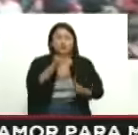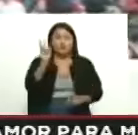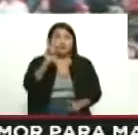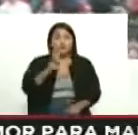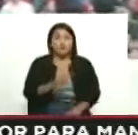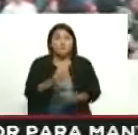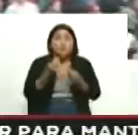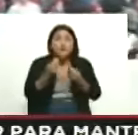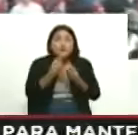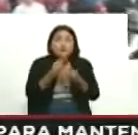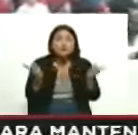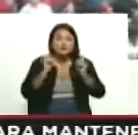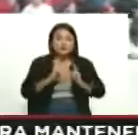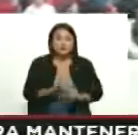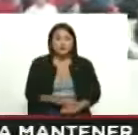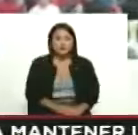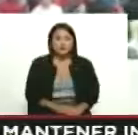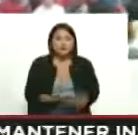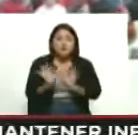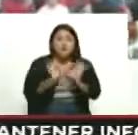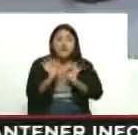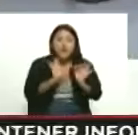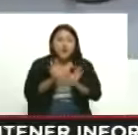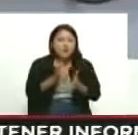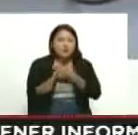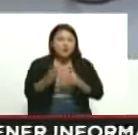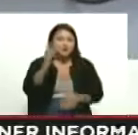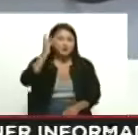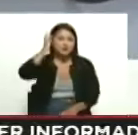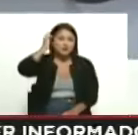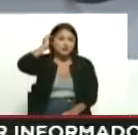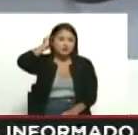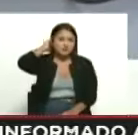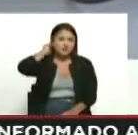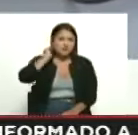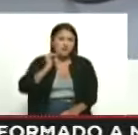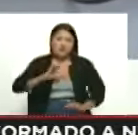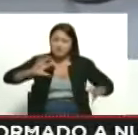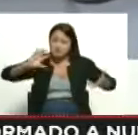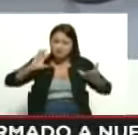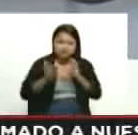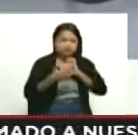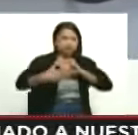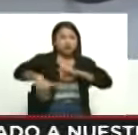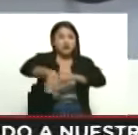para decir que ya estaban preparados para la rebelión en la calle.